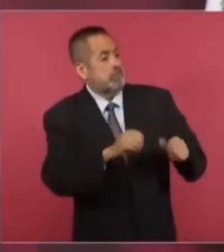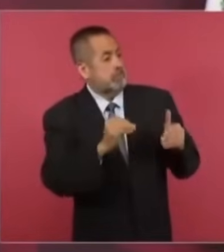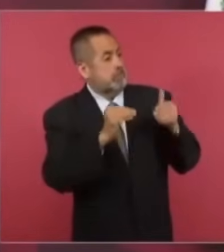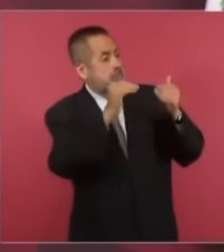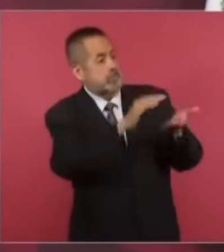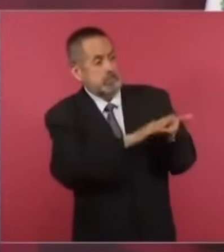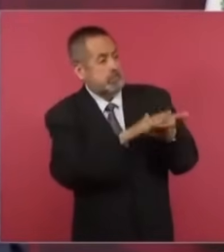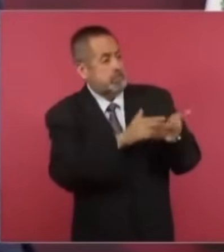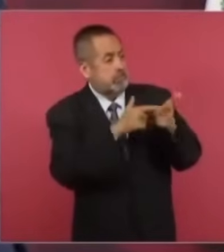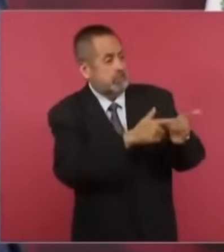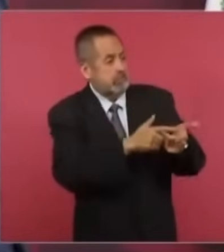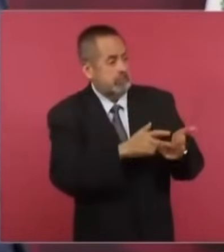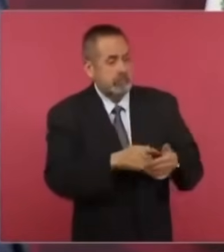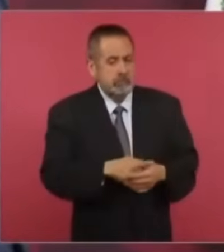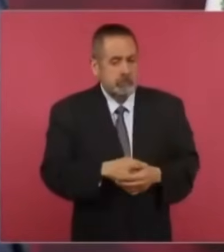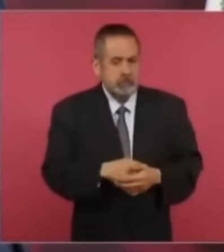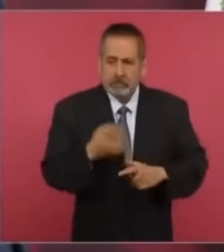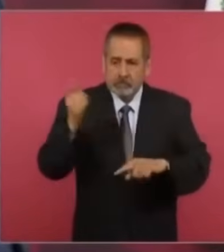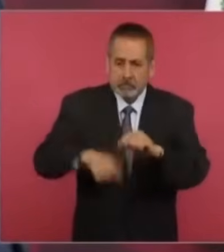se enojan